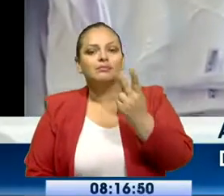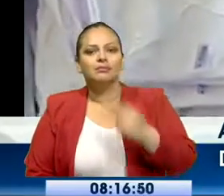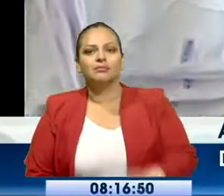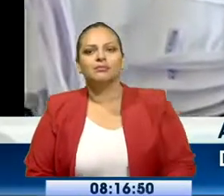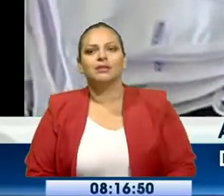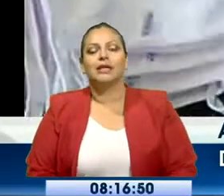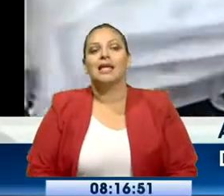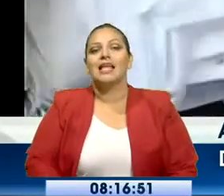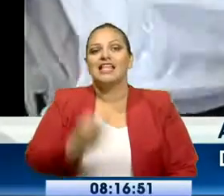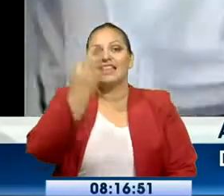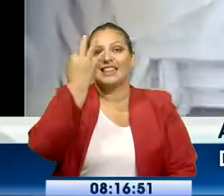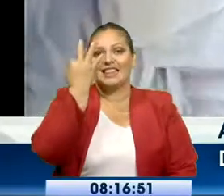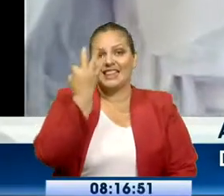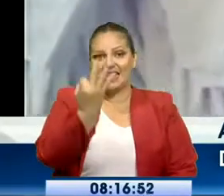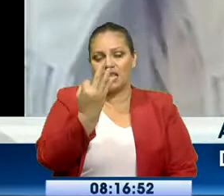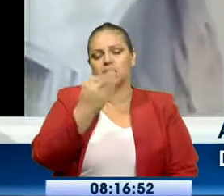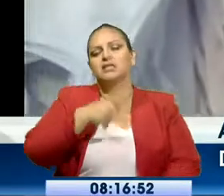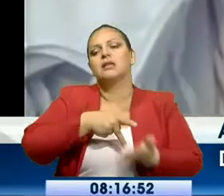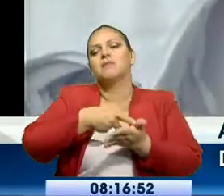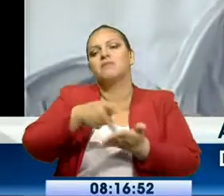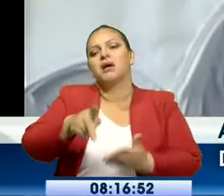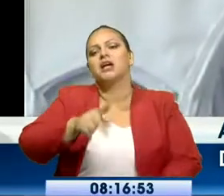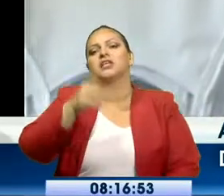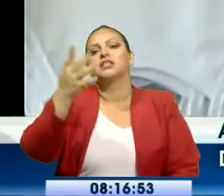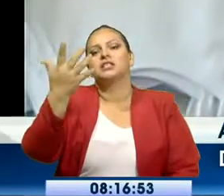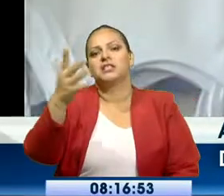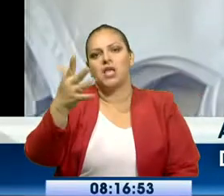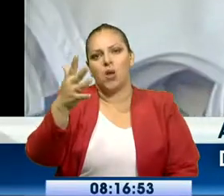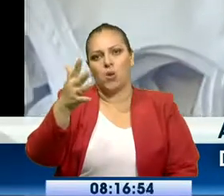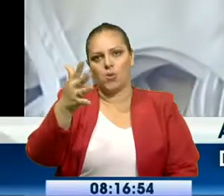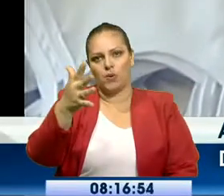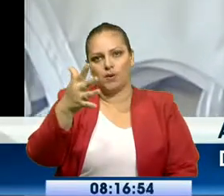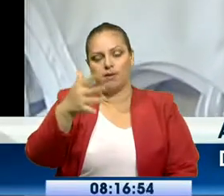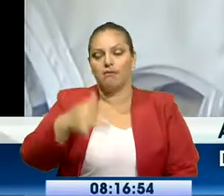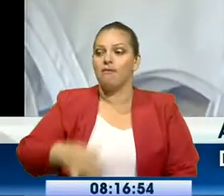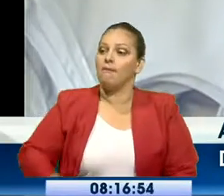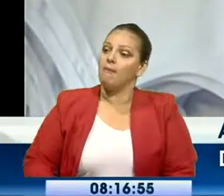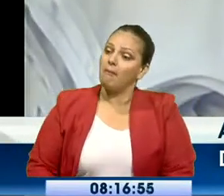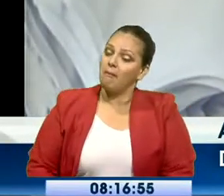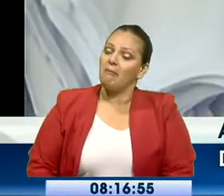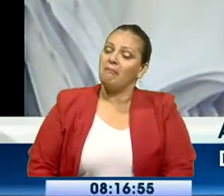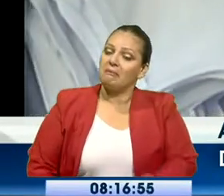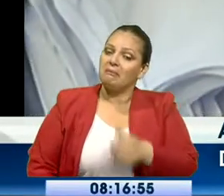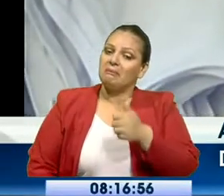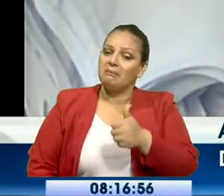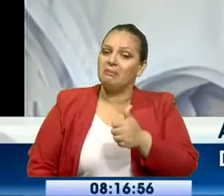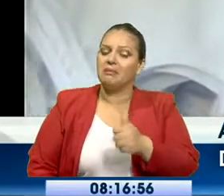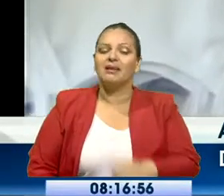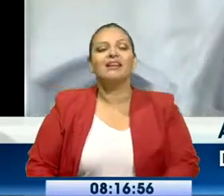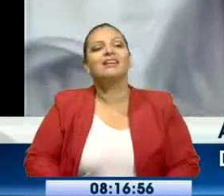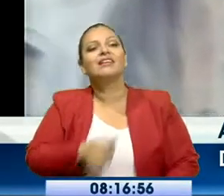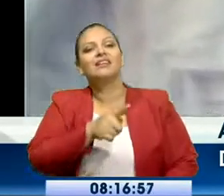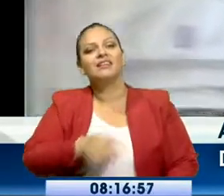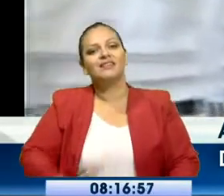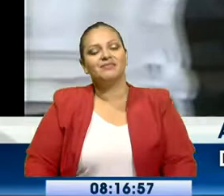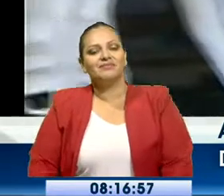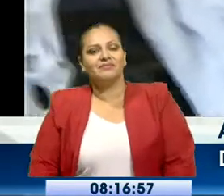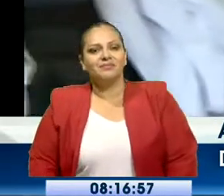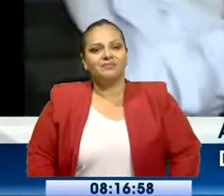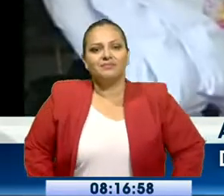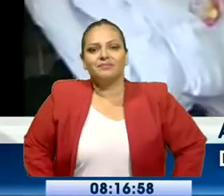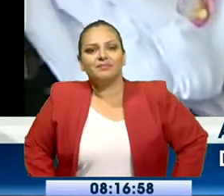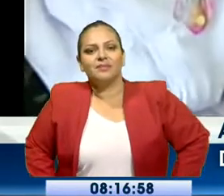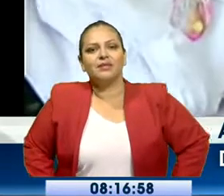tres por cinco mil a dos dólares por unidad y de 3 por 5 3 gigas buen precio y estas letras también para las